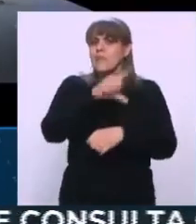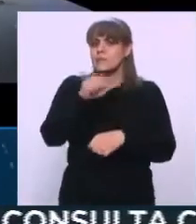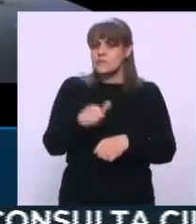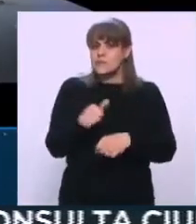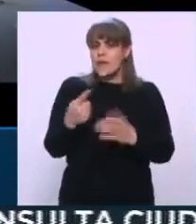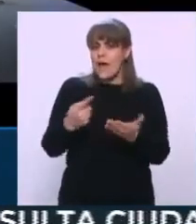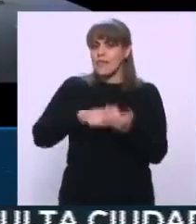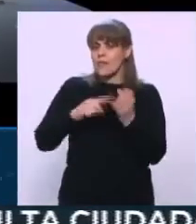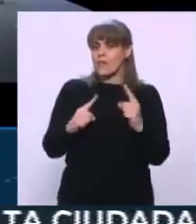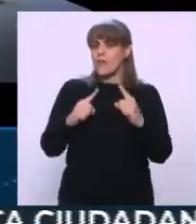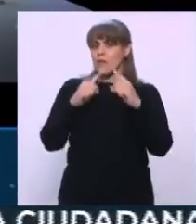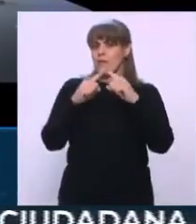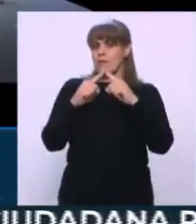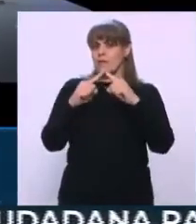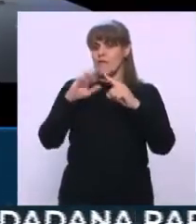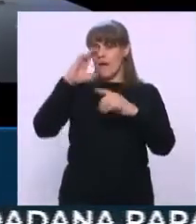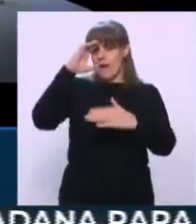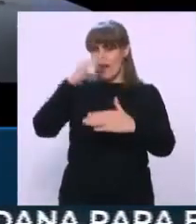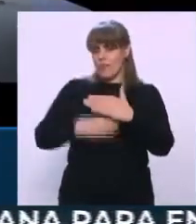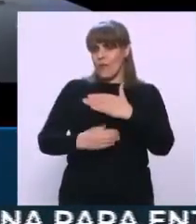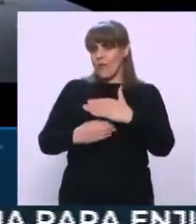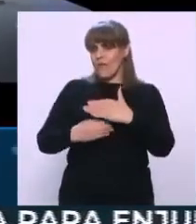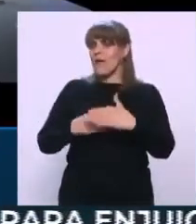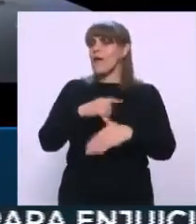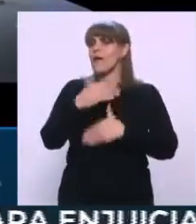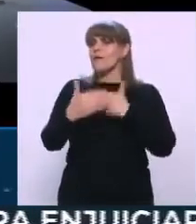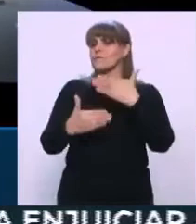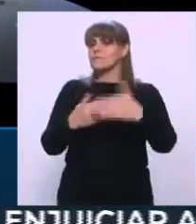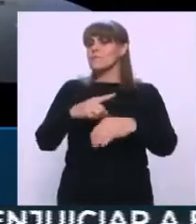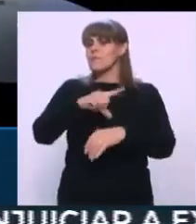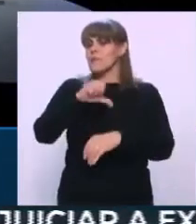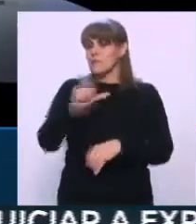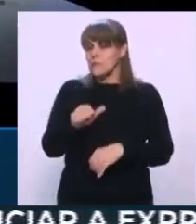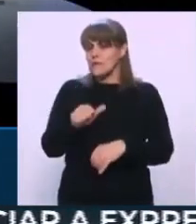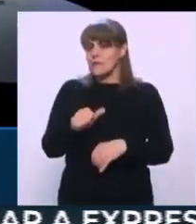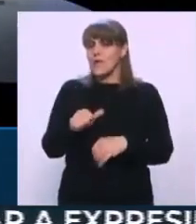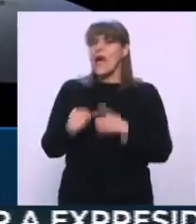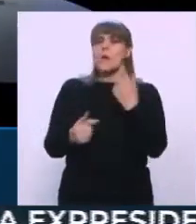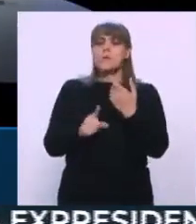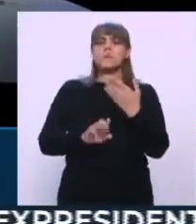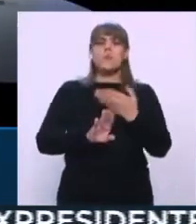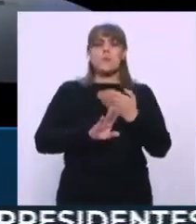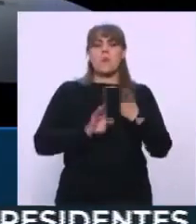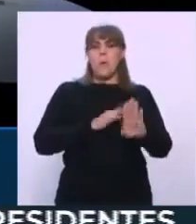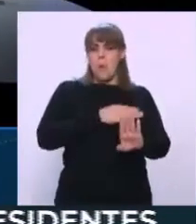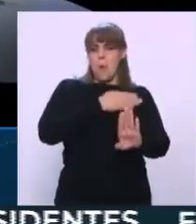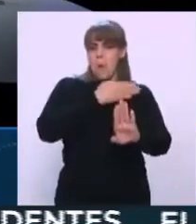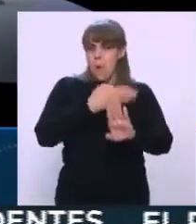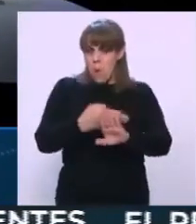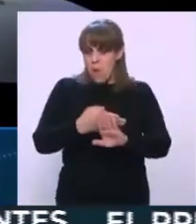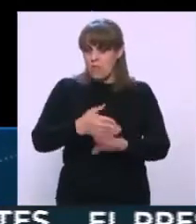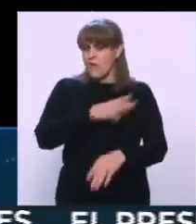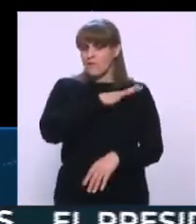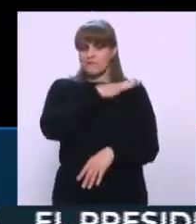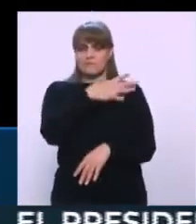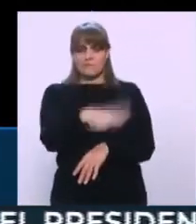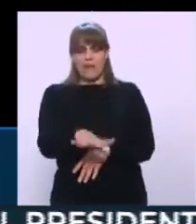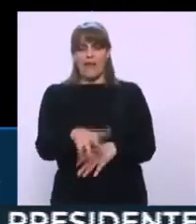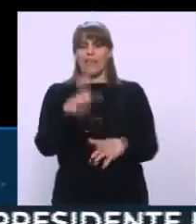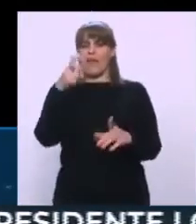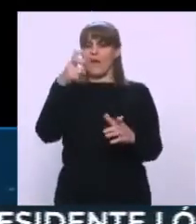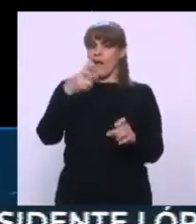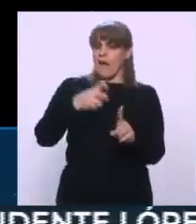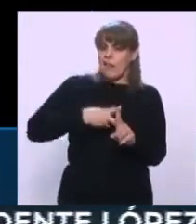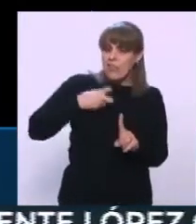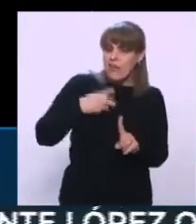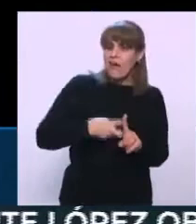Iglesia Católica, más allá de que habrá quien lo rechace, habrá quien lo critique y quien lo pretenda aislar.